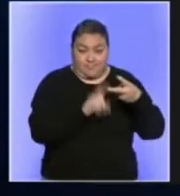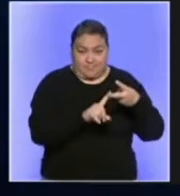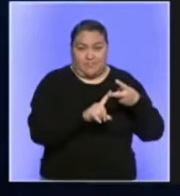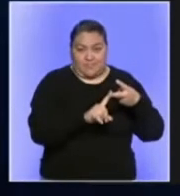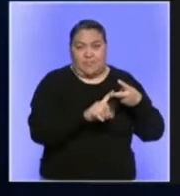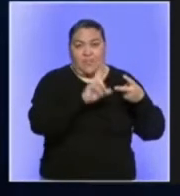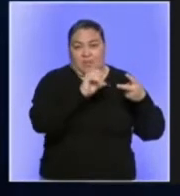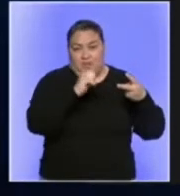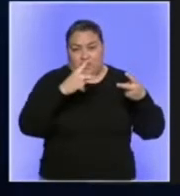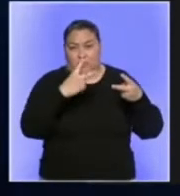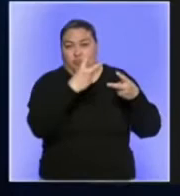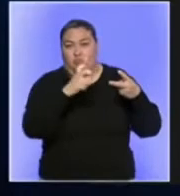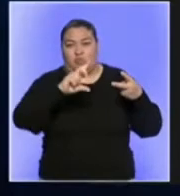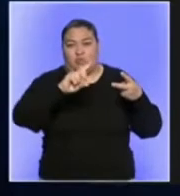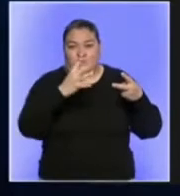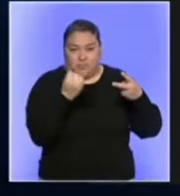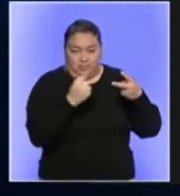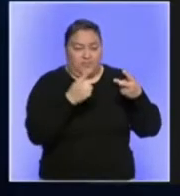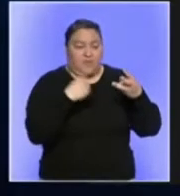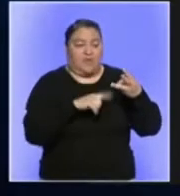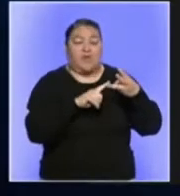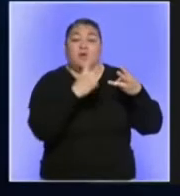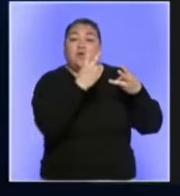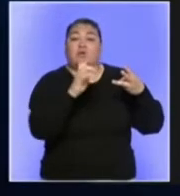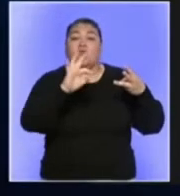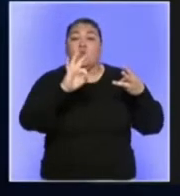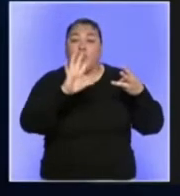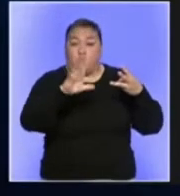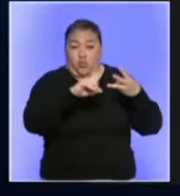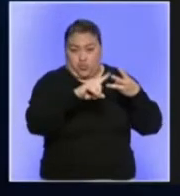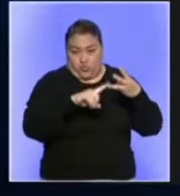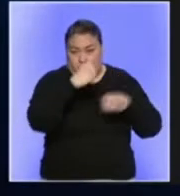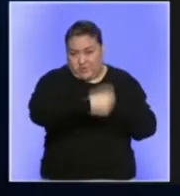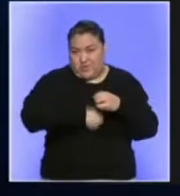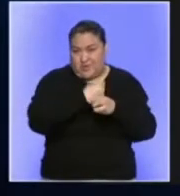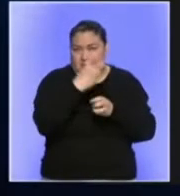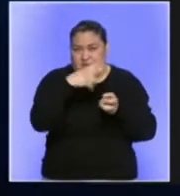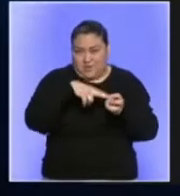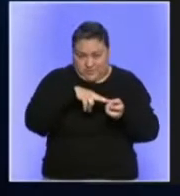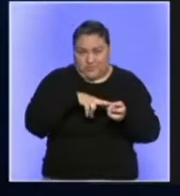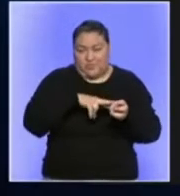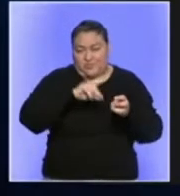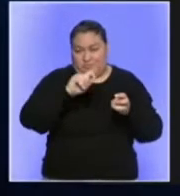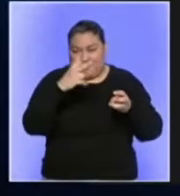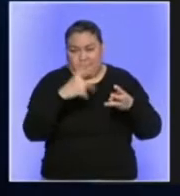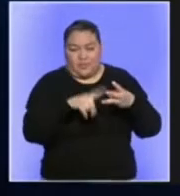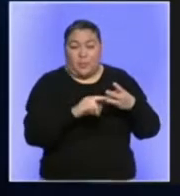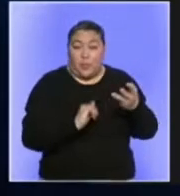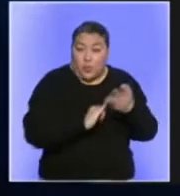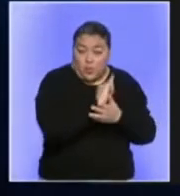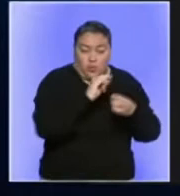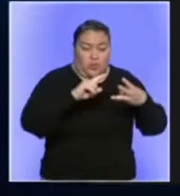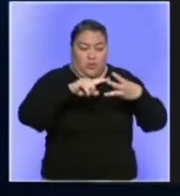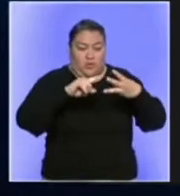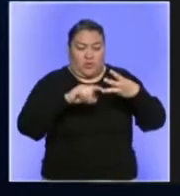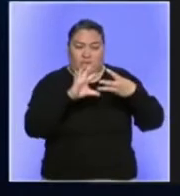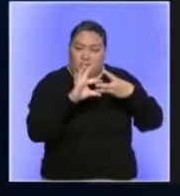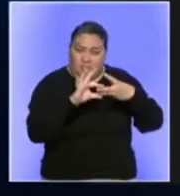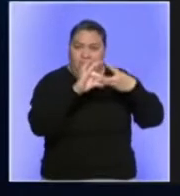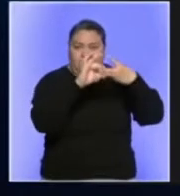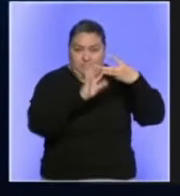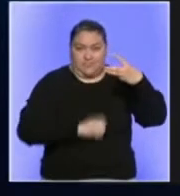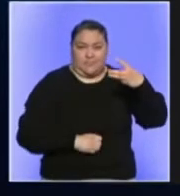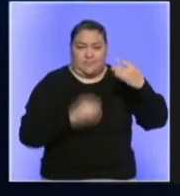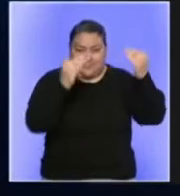apelación 239 y 245 ambos del presente año sea decir primero se acumulan los recursos